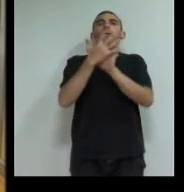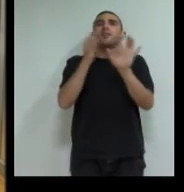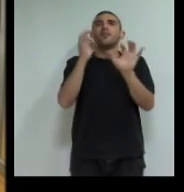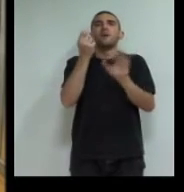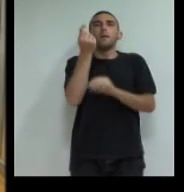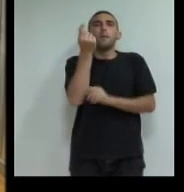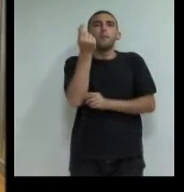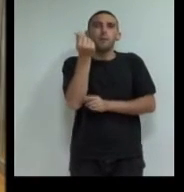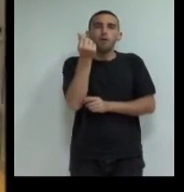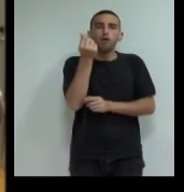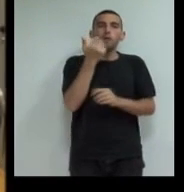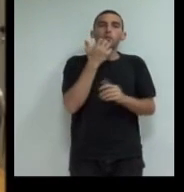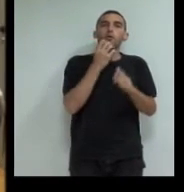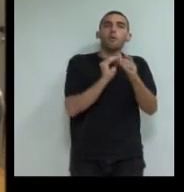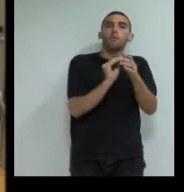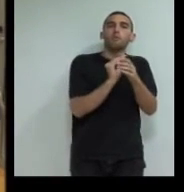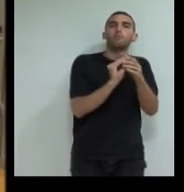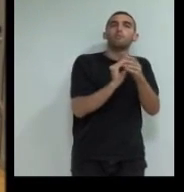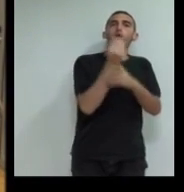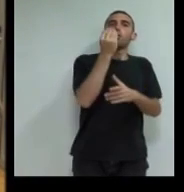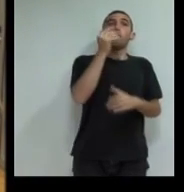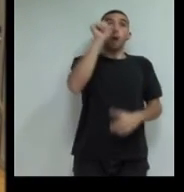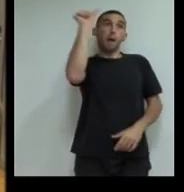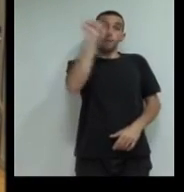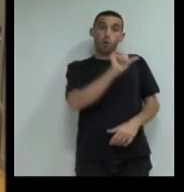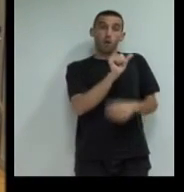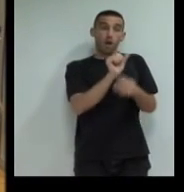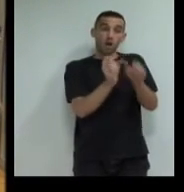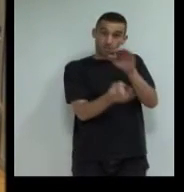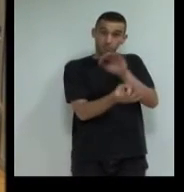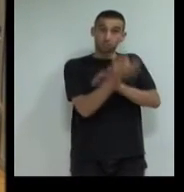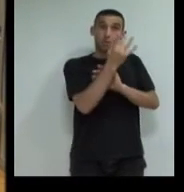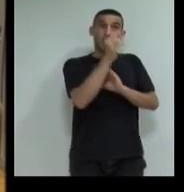costes de producir Ridículo. una película,